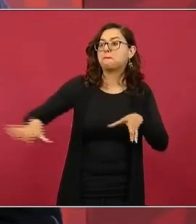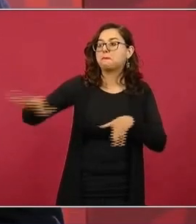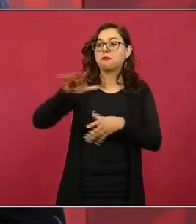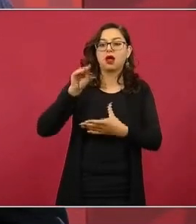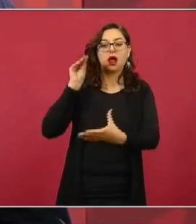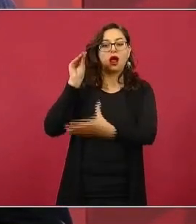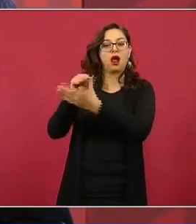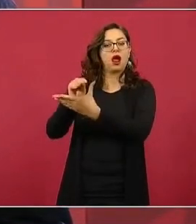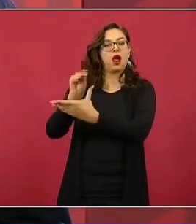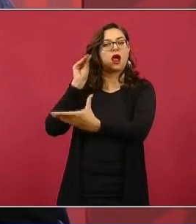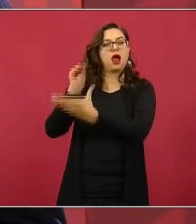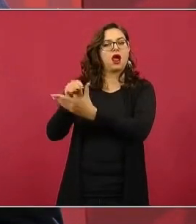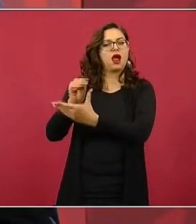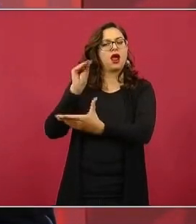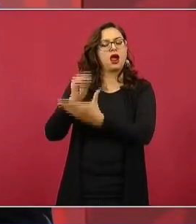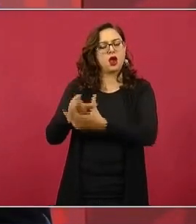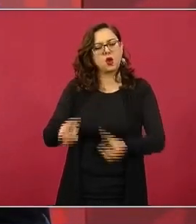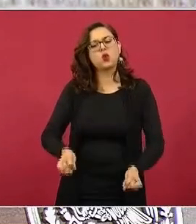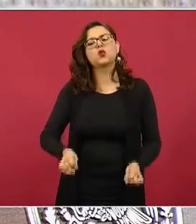Estamos hablando de siglos,